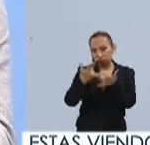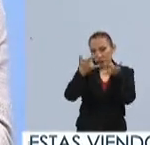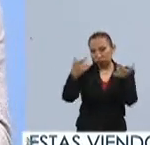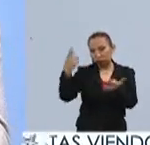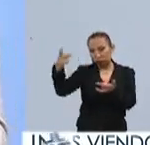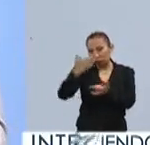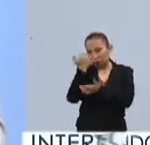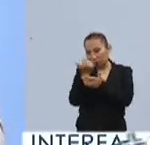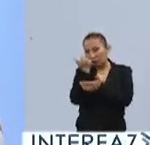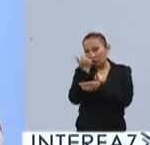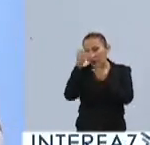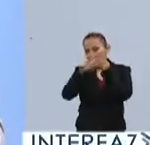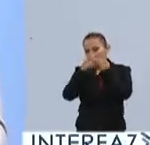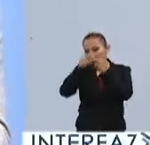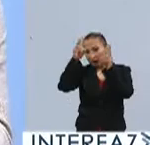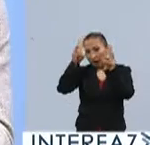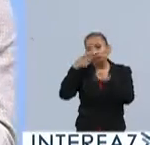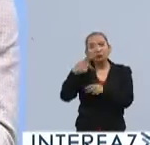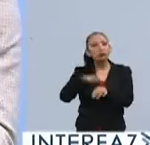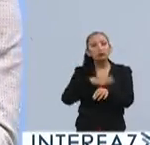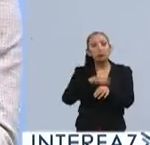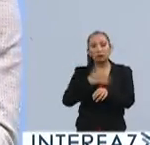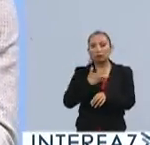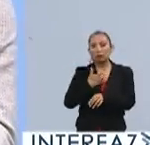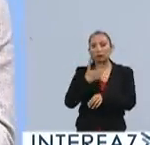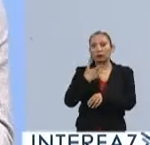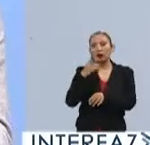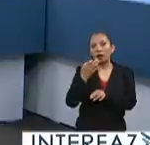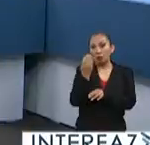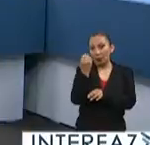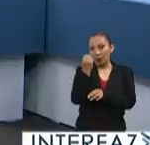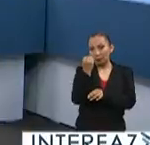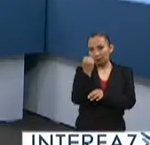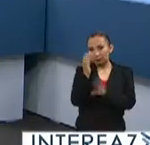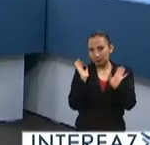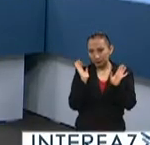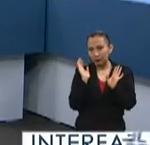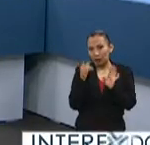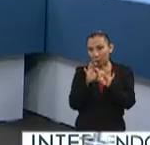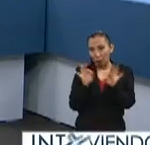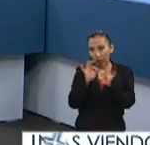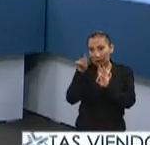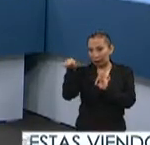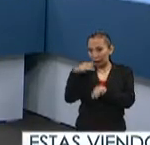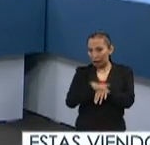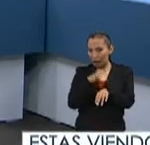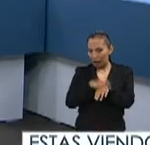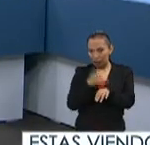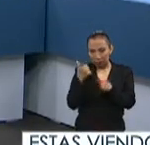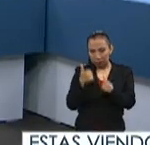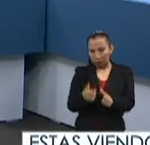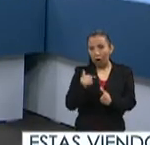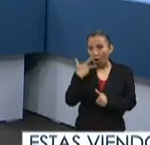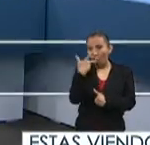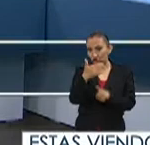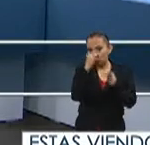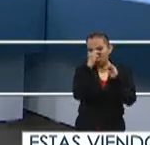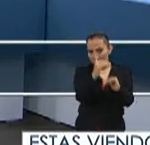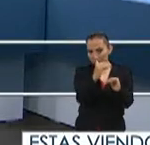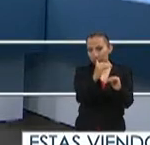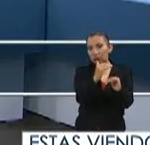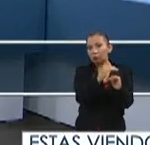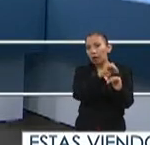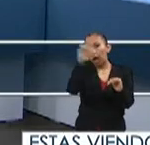historial académico. ¿Qué promedio tenías? Yo tenía en ese momento 9. Eso sí es importante, ¿no? Un buen promedio. Sí, te piden 8 de promedio